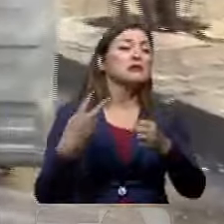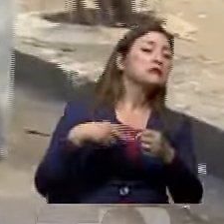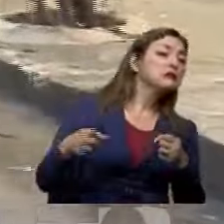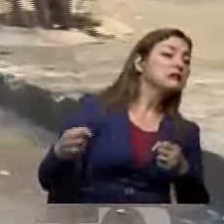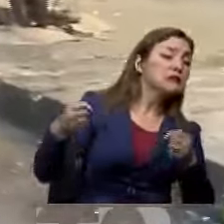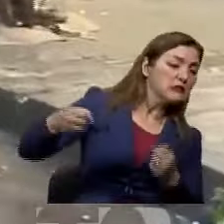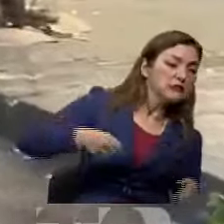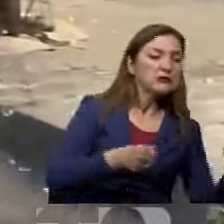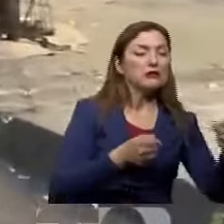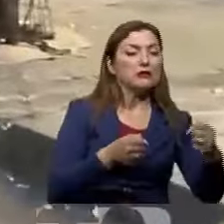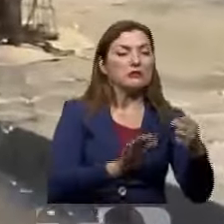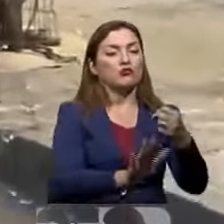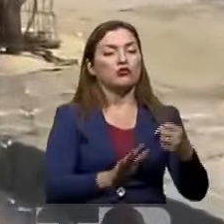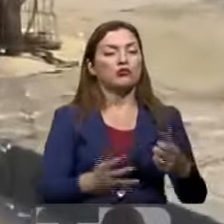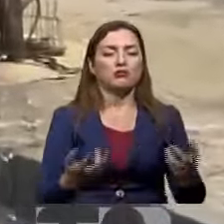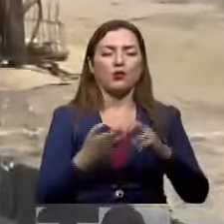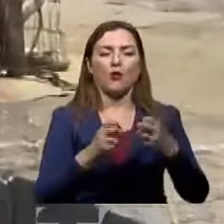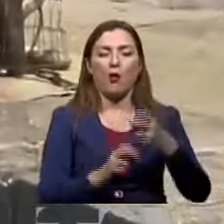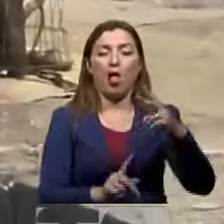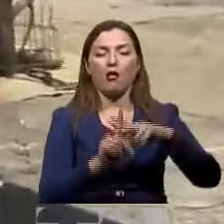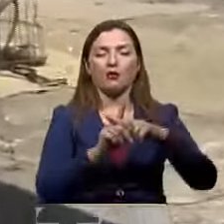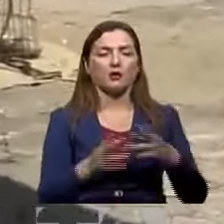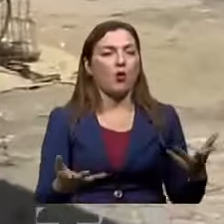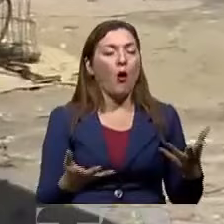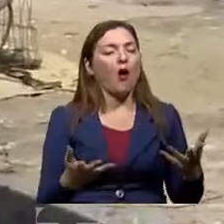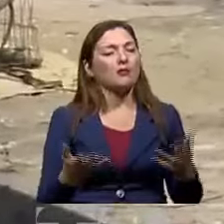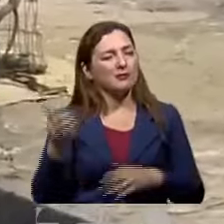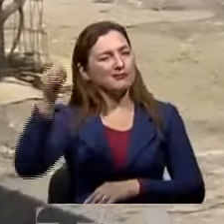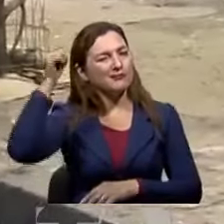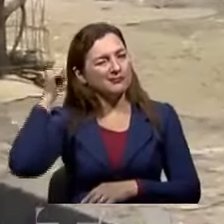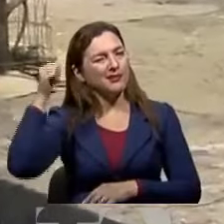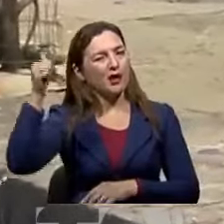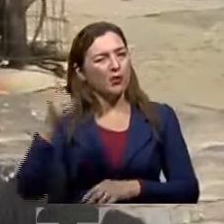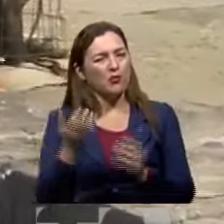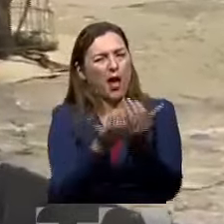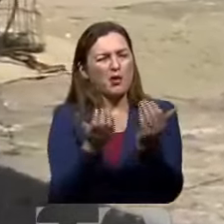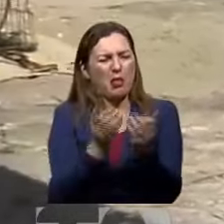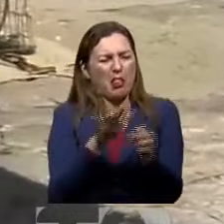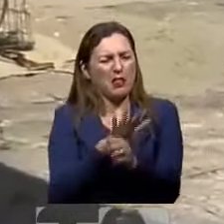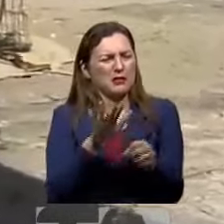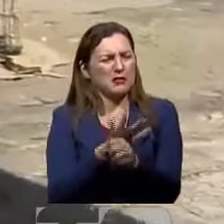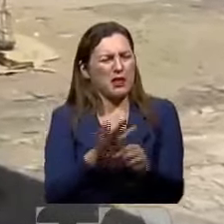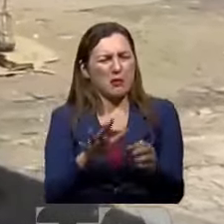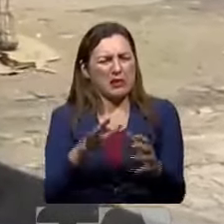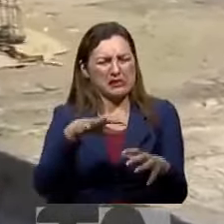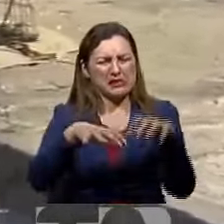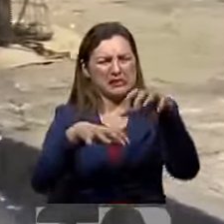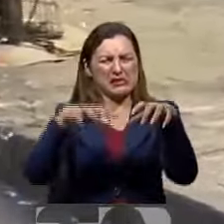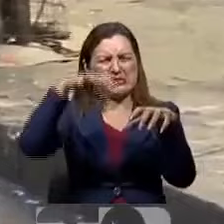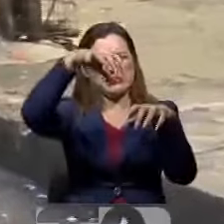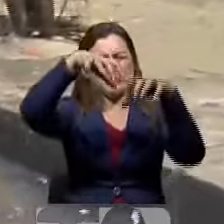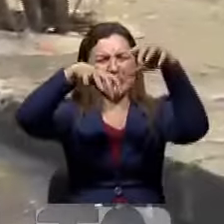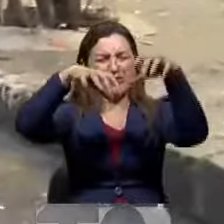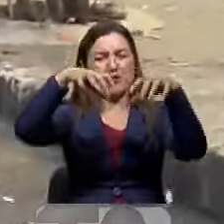acerca y han ocurrido inconvenientes. Otro aspecto importante, ayer estaba súper lleno de basura, pero por